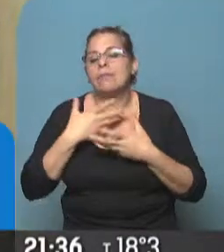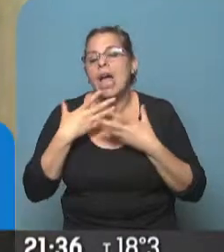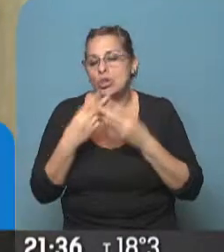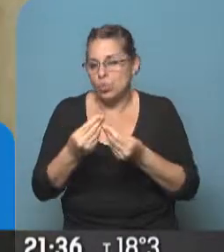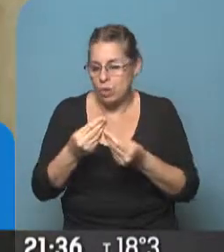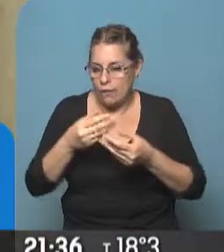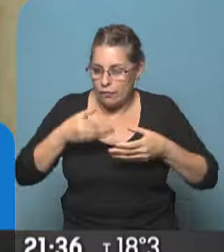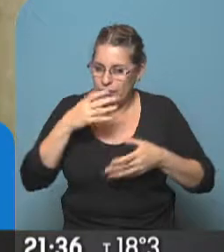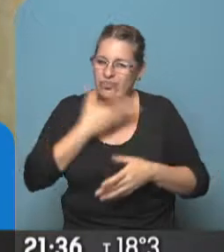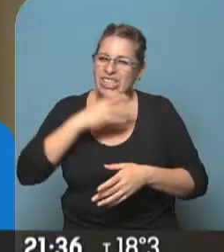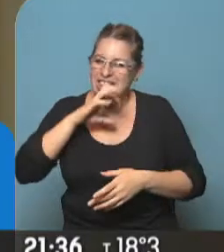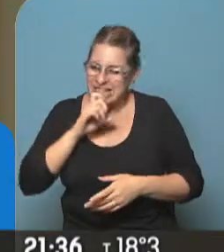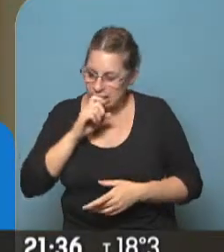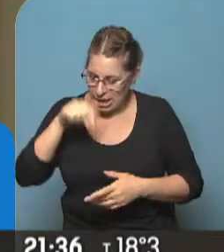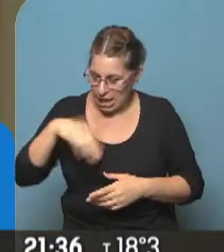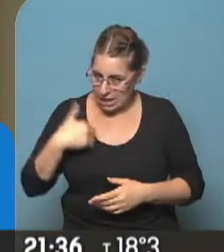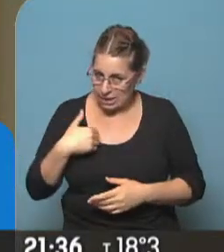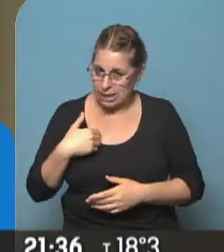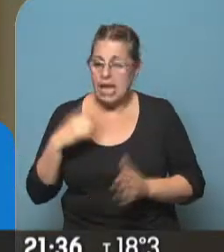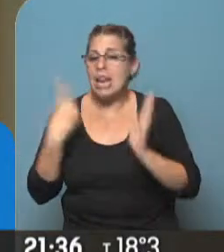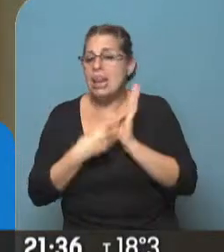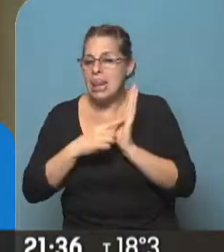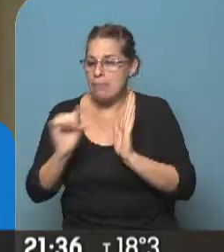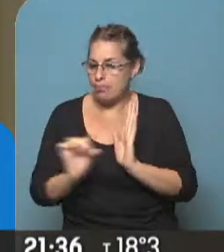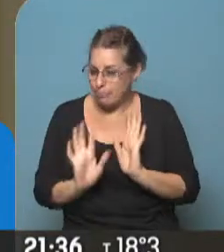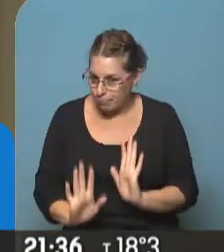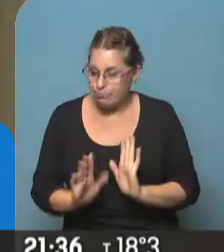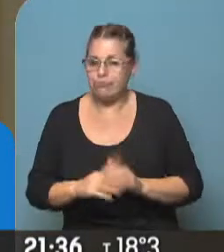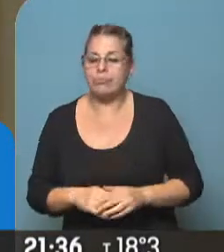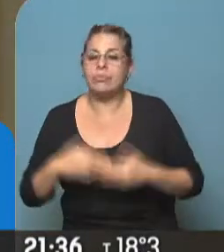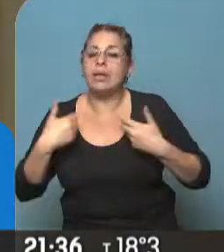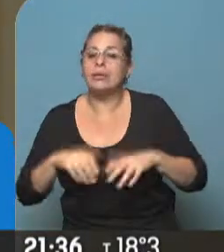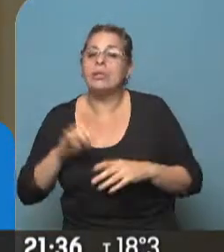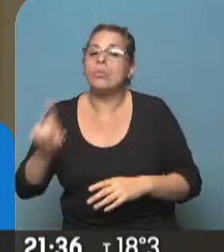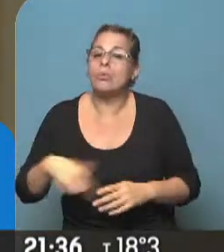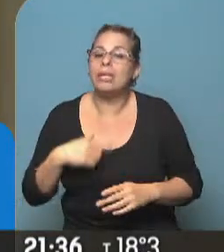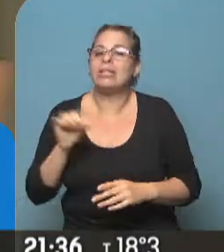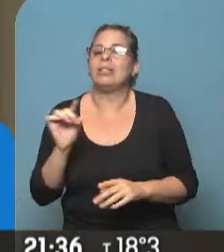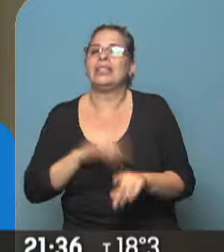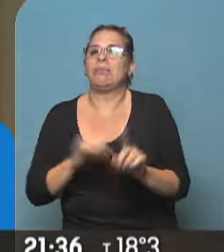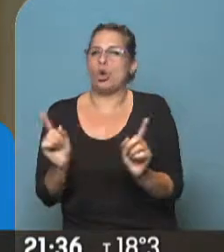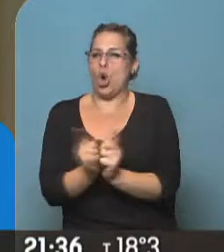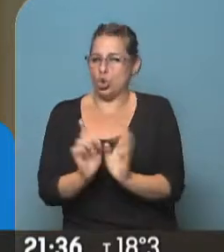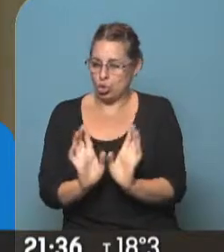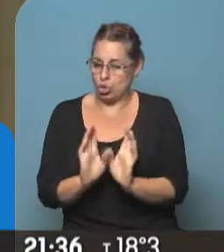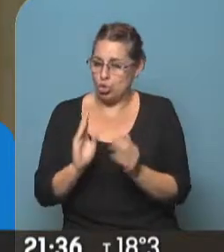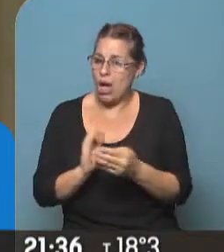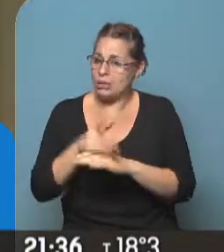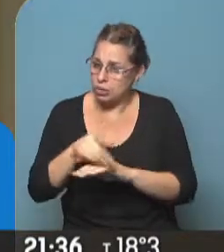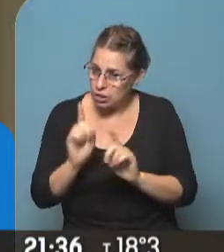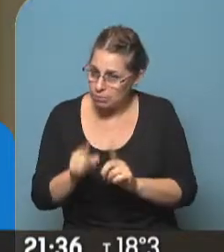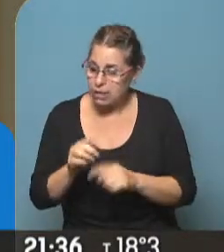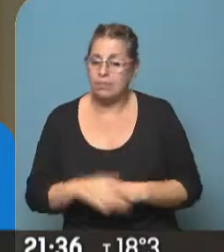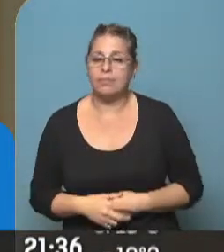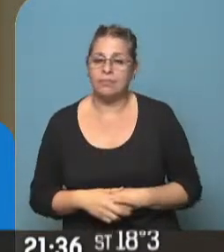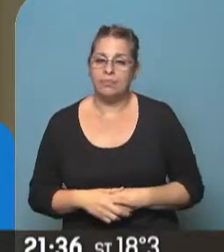país es una medida precautoria que tiene como tal una naturaleza transitoria y accesoria en tanto sigue la